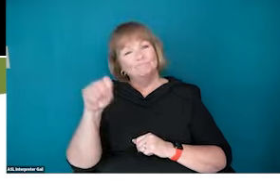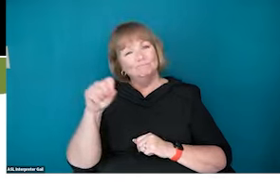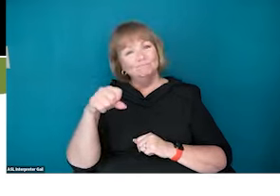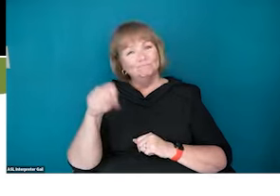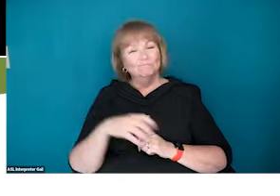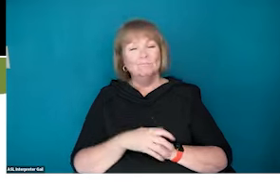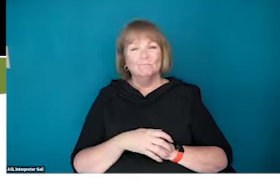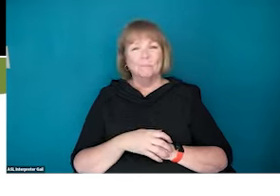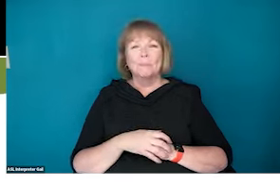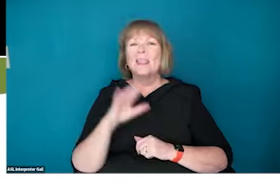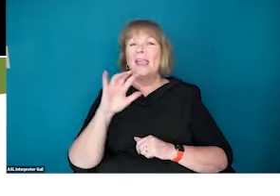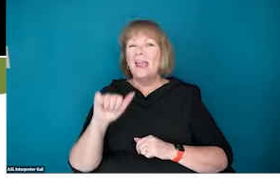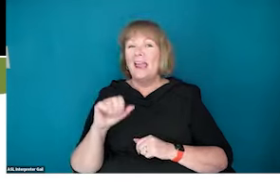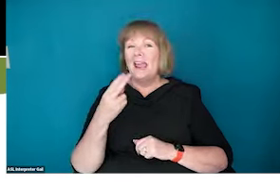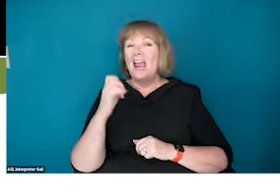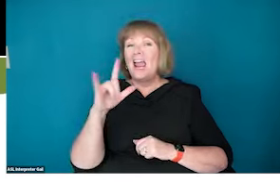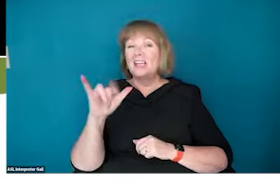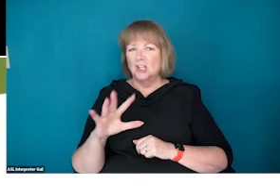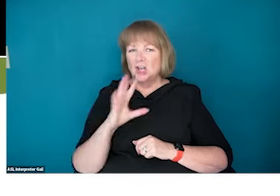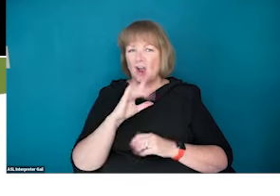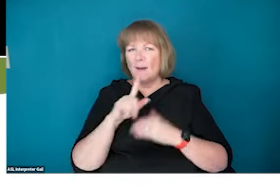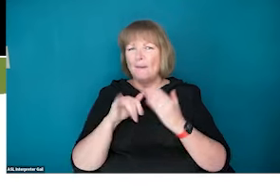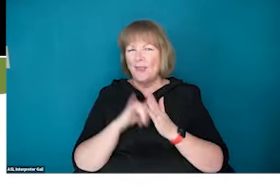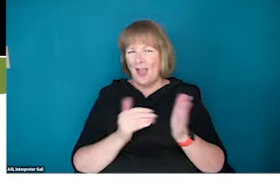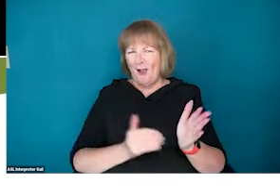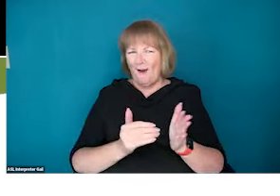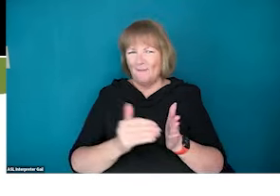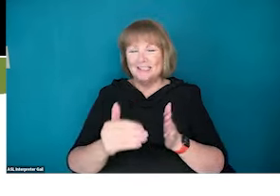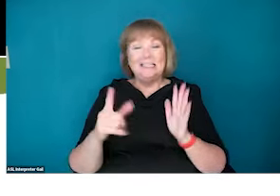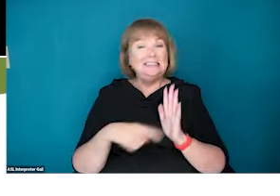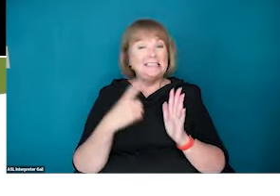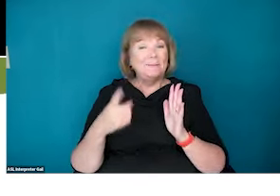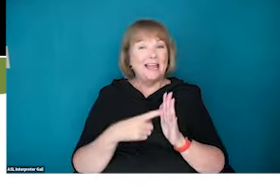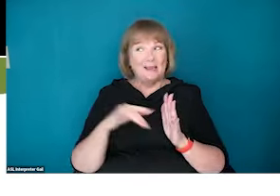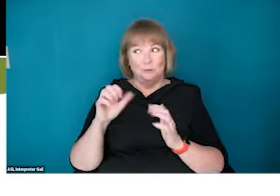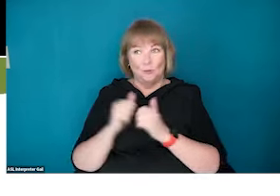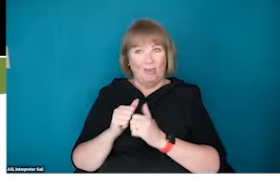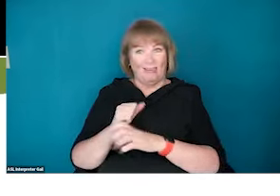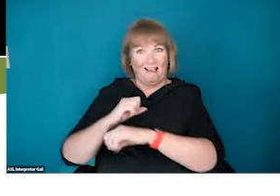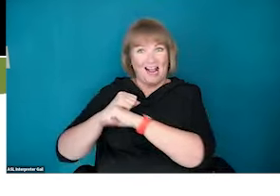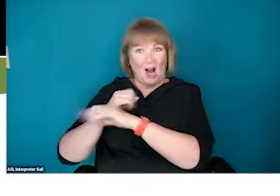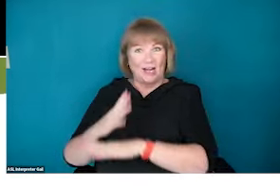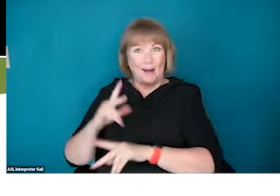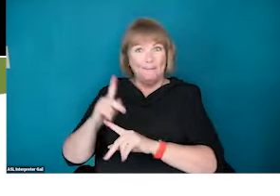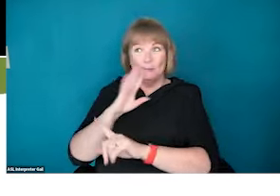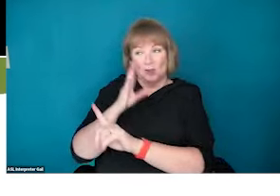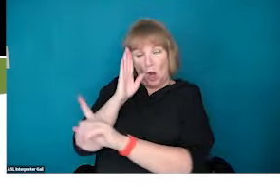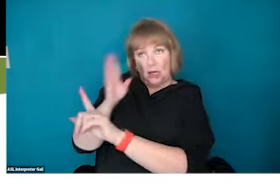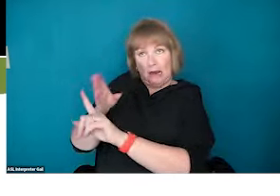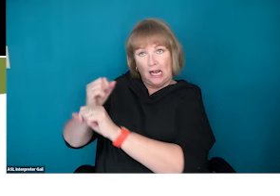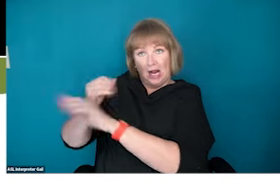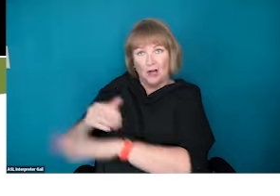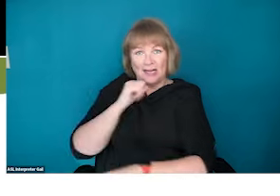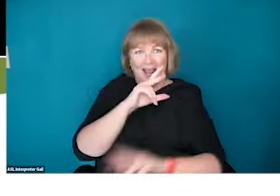la custodia, excepto con. Y no con la persona que es la persona que está afectada. Ashley